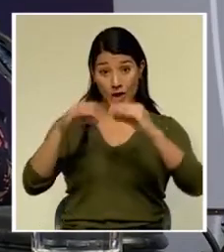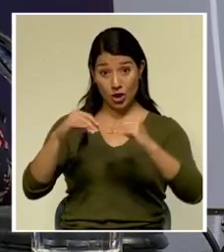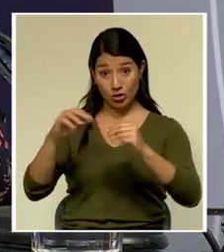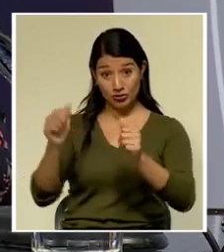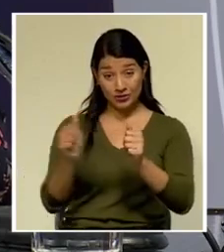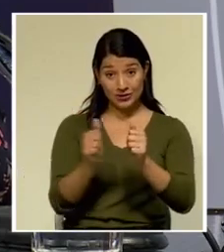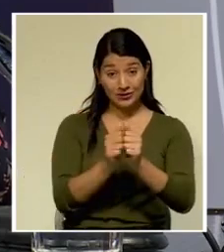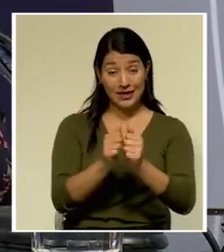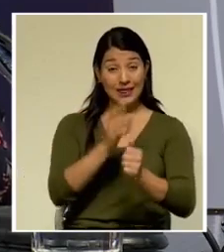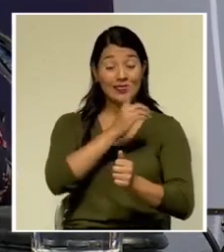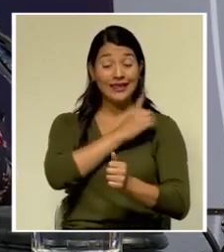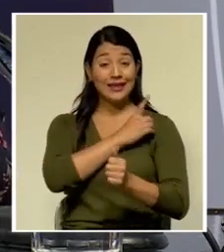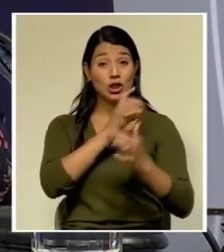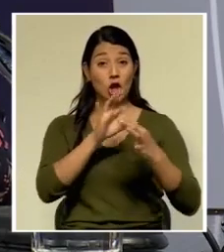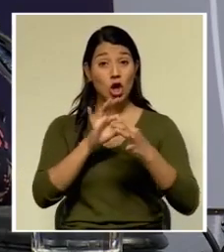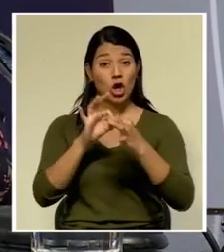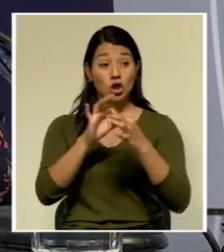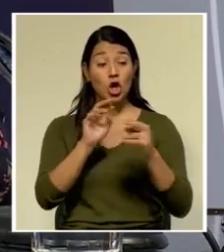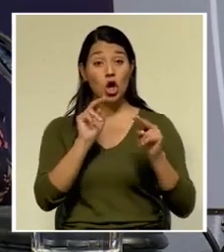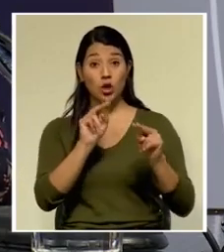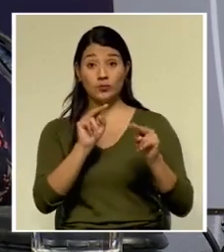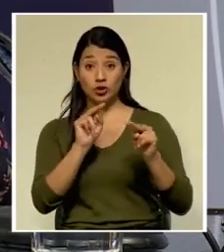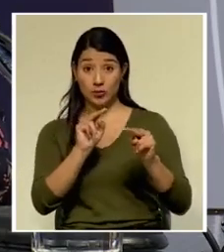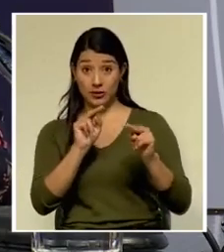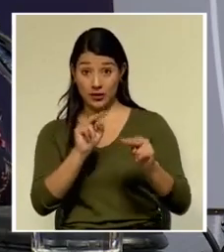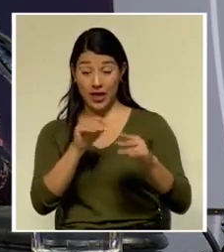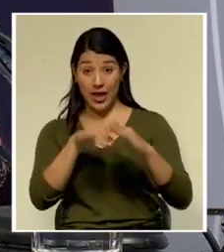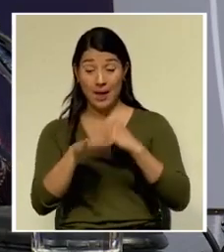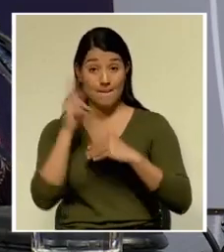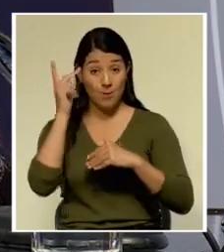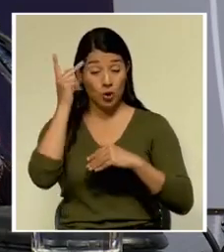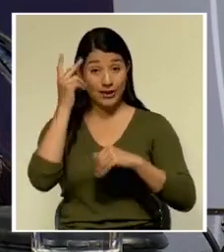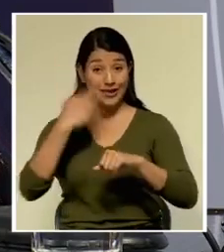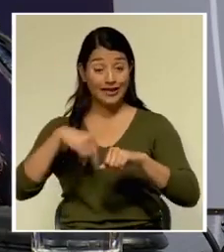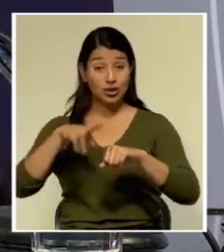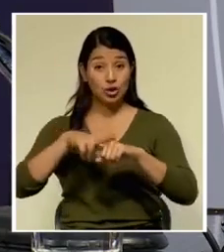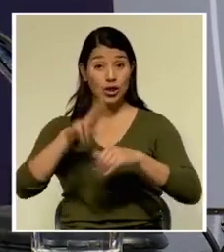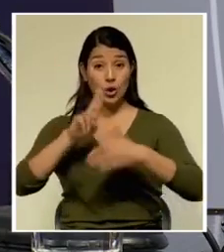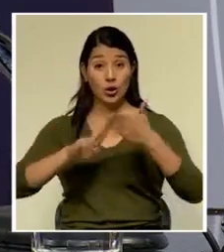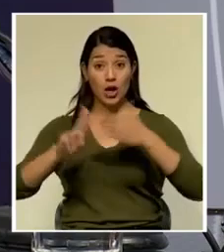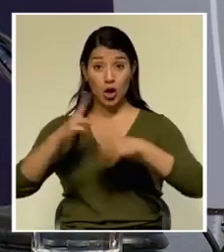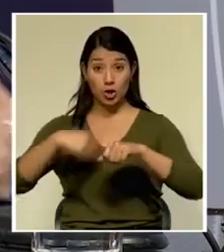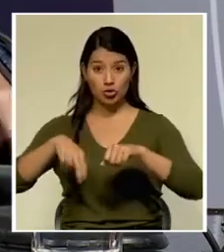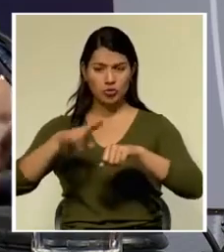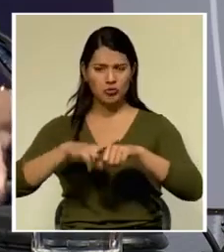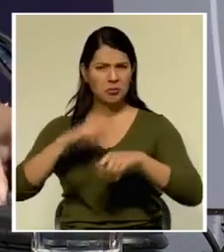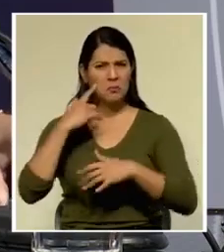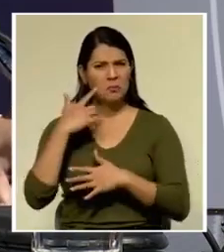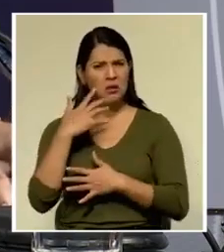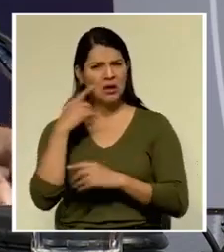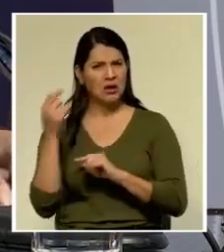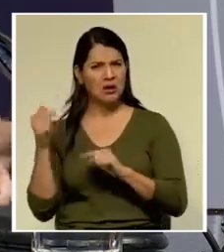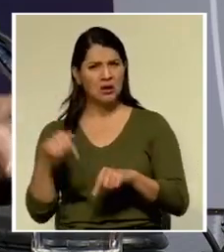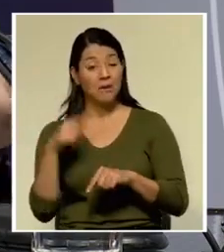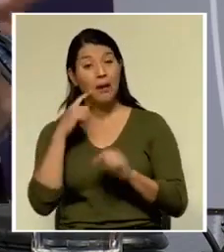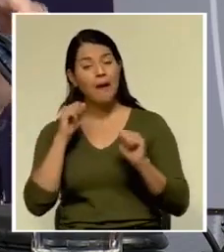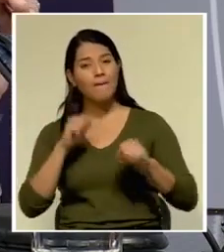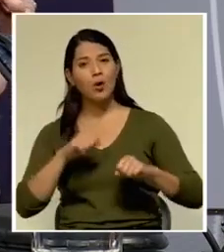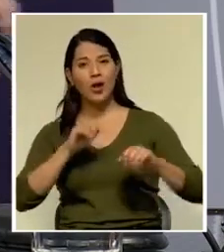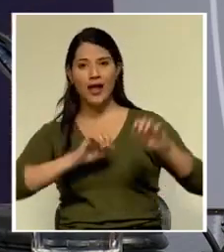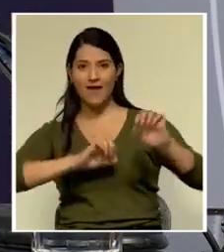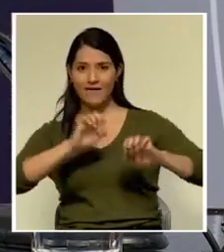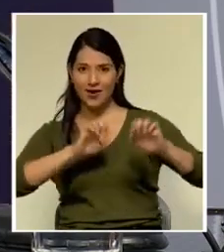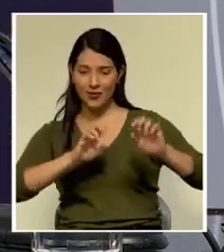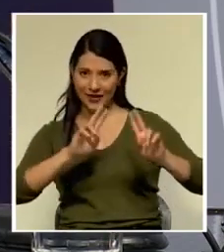director coordinador del Observatorio de la Política Nacional de la Universidad de Costa Rica, para poder evaluar